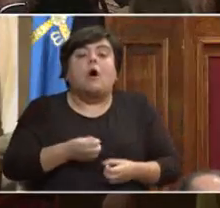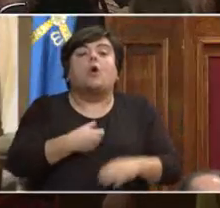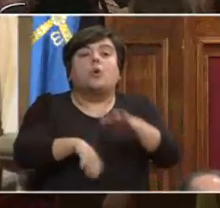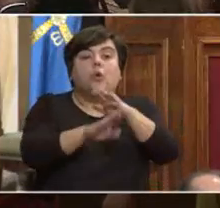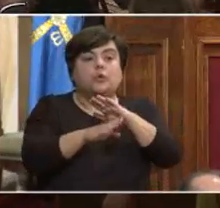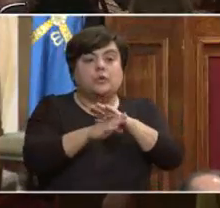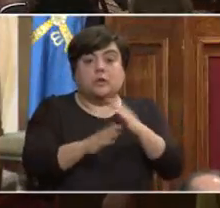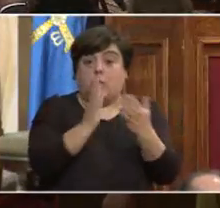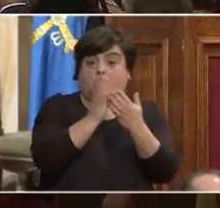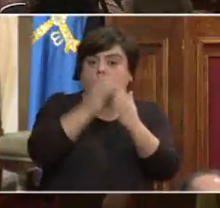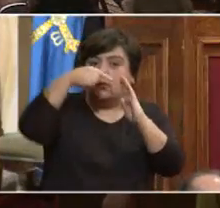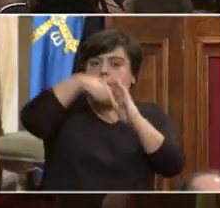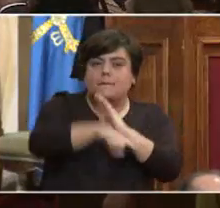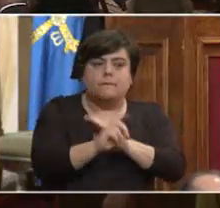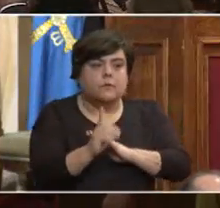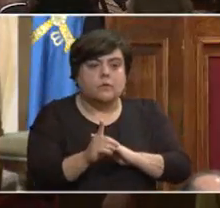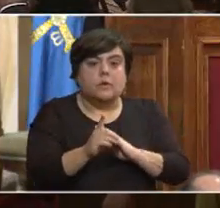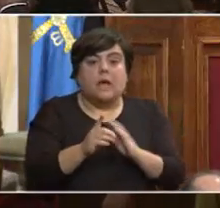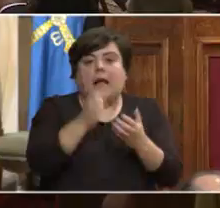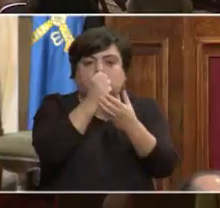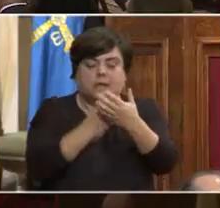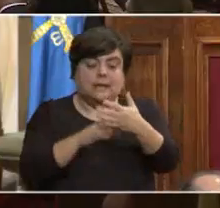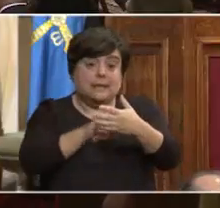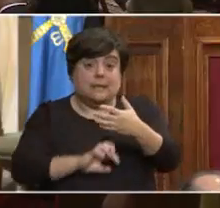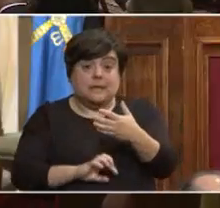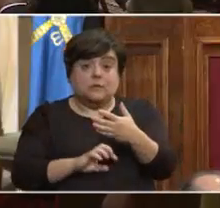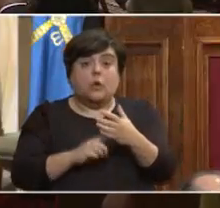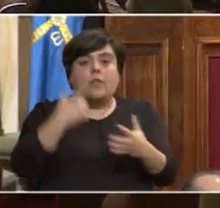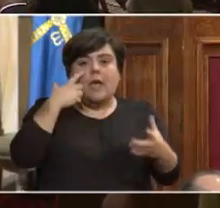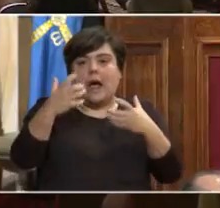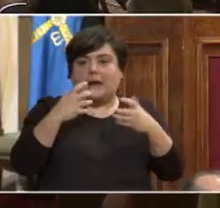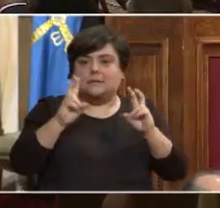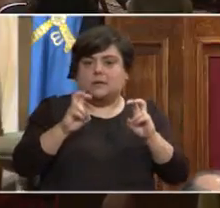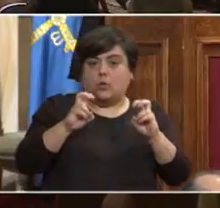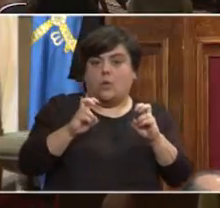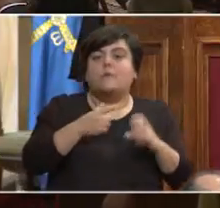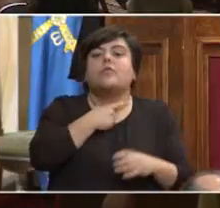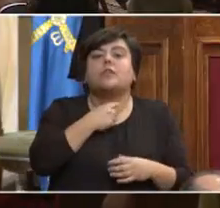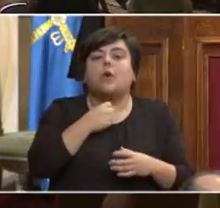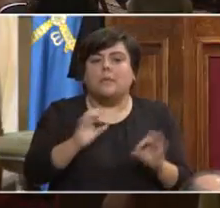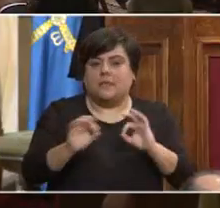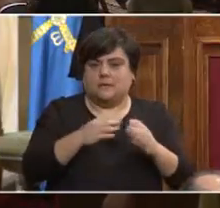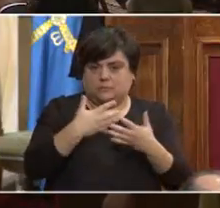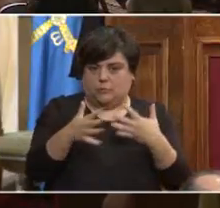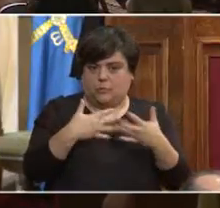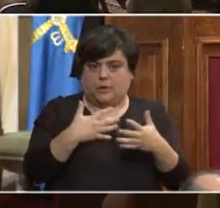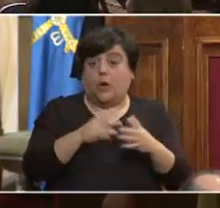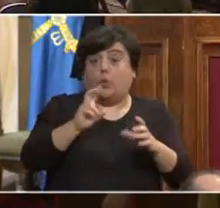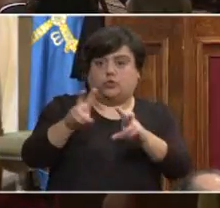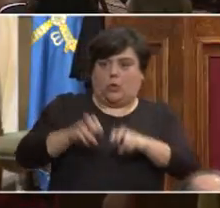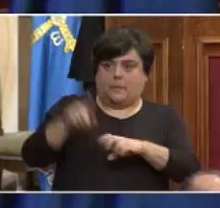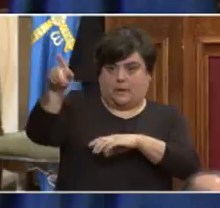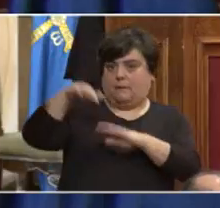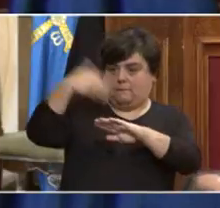continuar nuestro curso profundizando en el tratado de Johann Sebastian Mastropiero, el arte nuevo de hacer comedias que ustedes pueden adquirir en el puesto instalado en el hall del